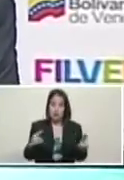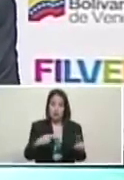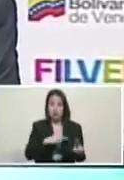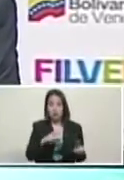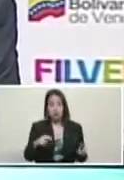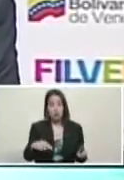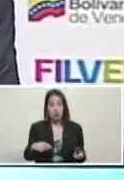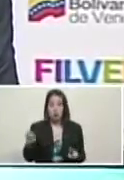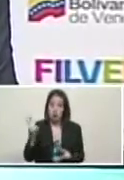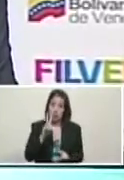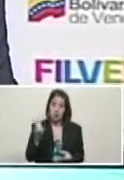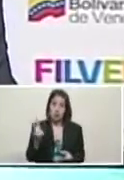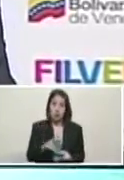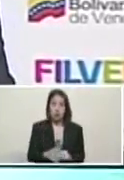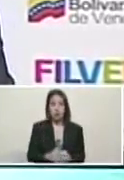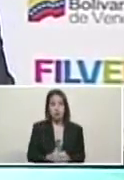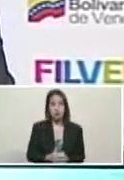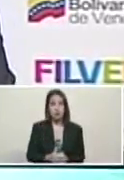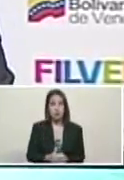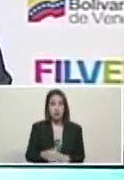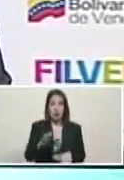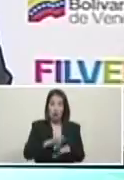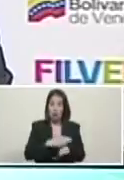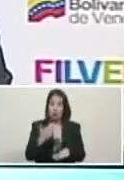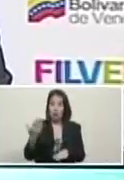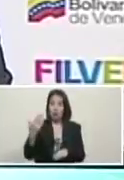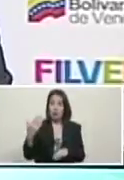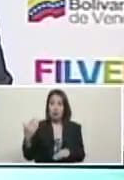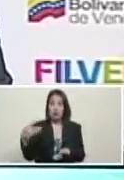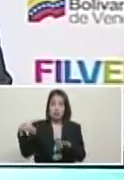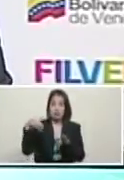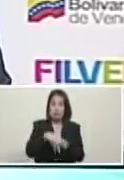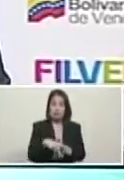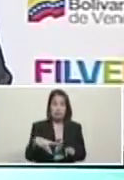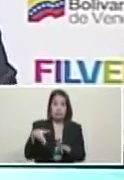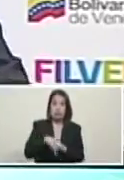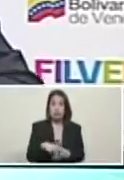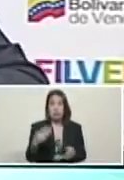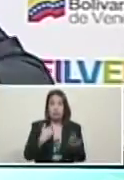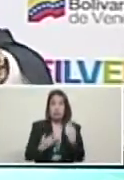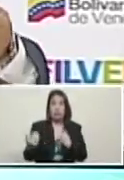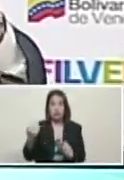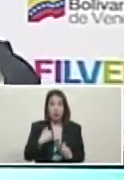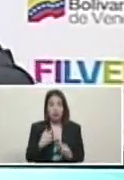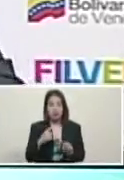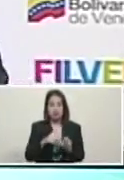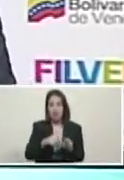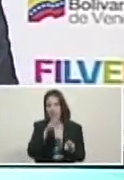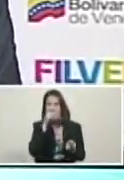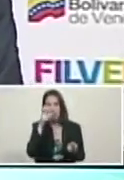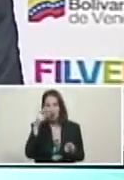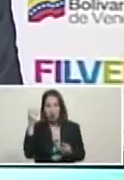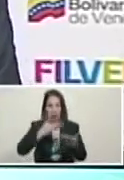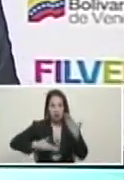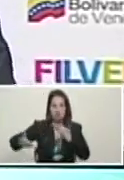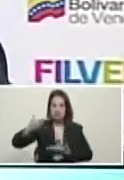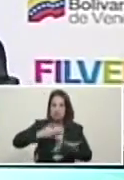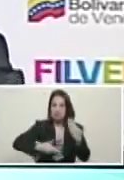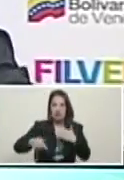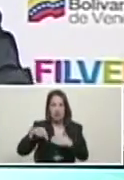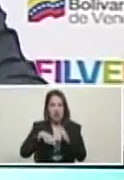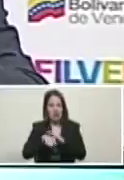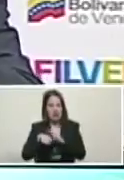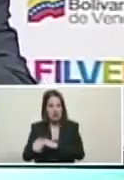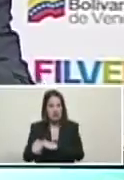venezolanos, porque somos víctimas no solo de la cocaína, del tráfico de drogas, del tráfico de